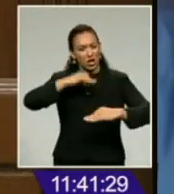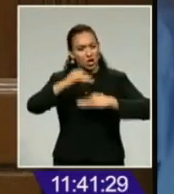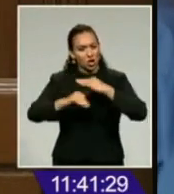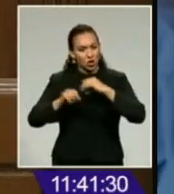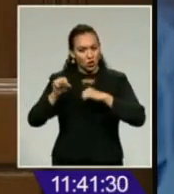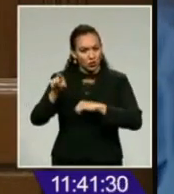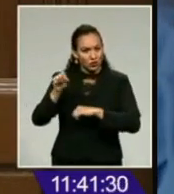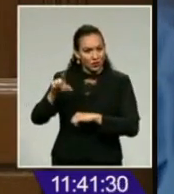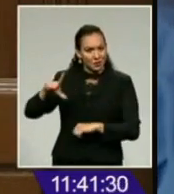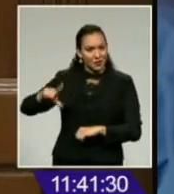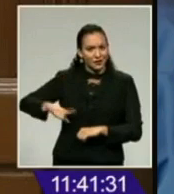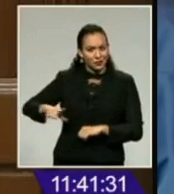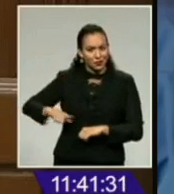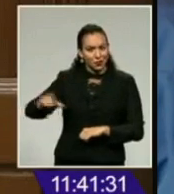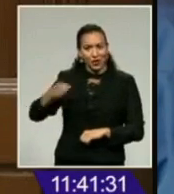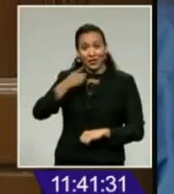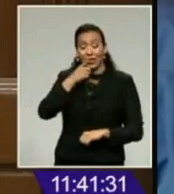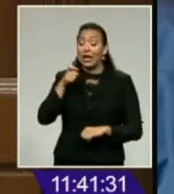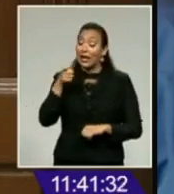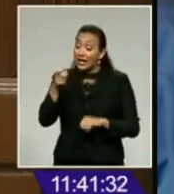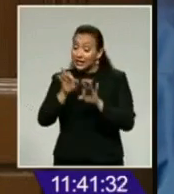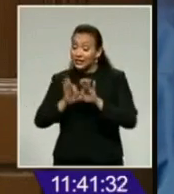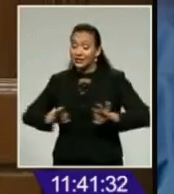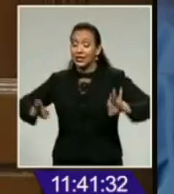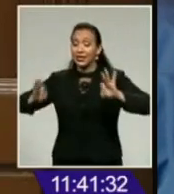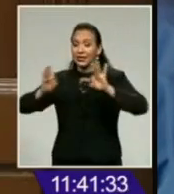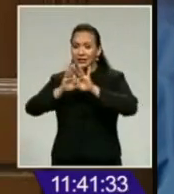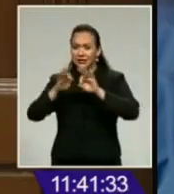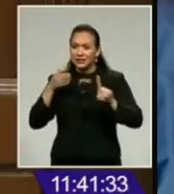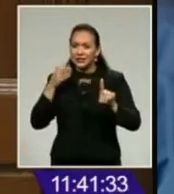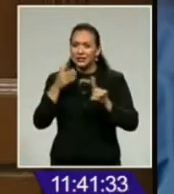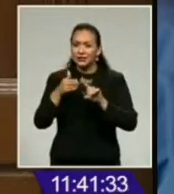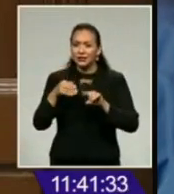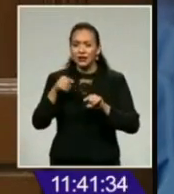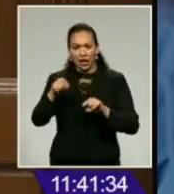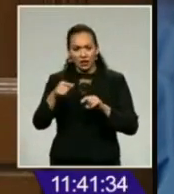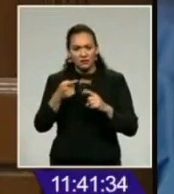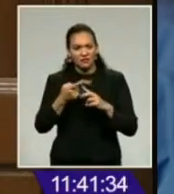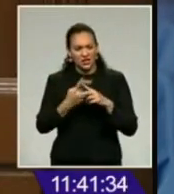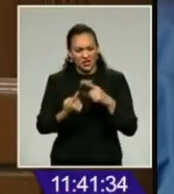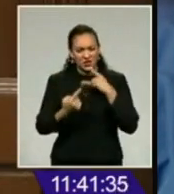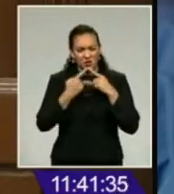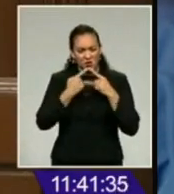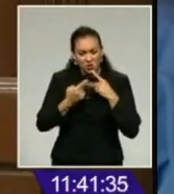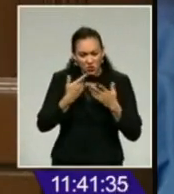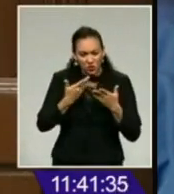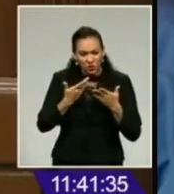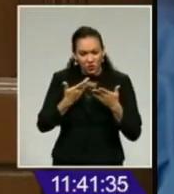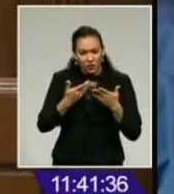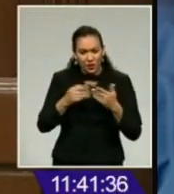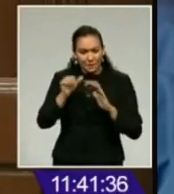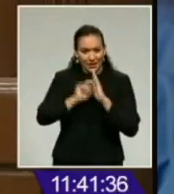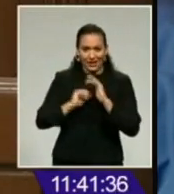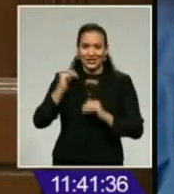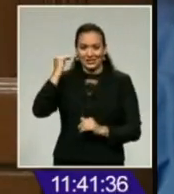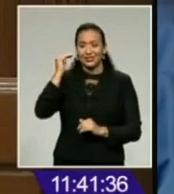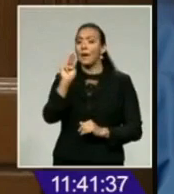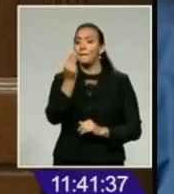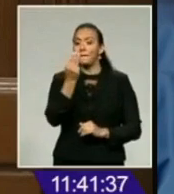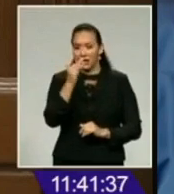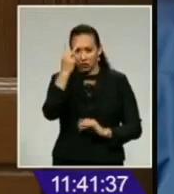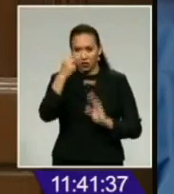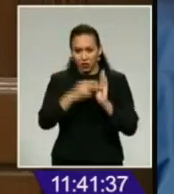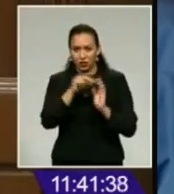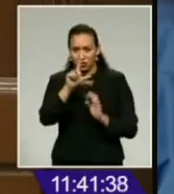denominara prioritarios. Tema discutido en mayo de 2023.